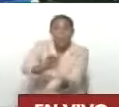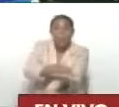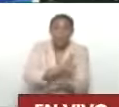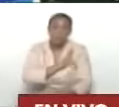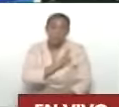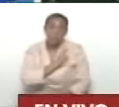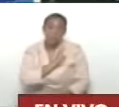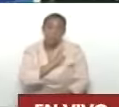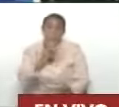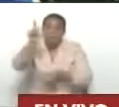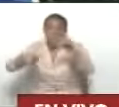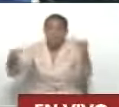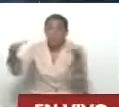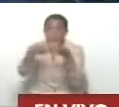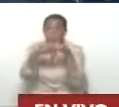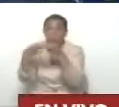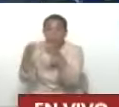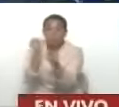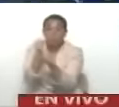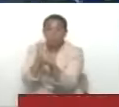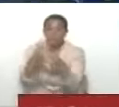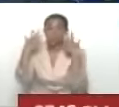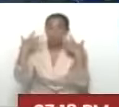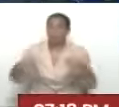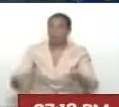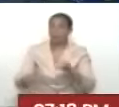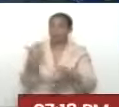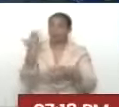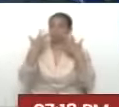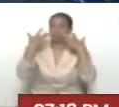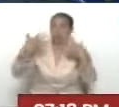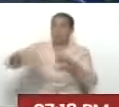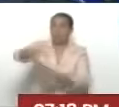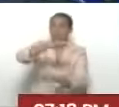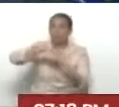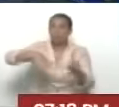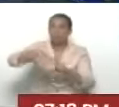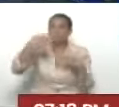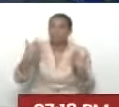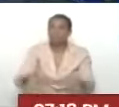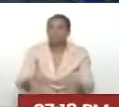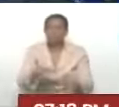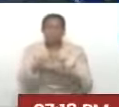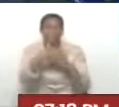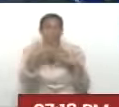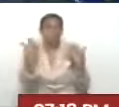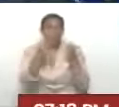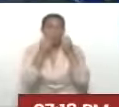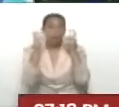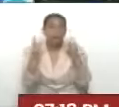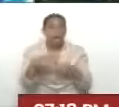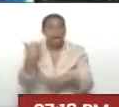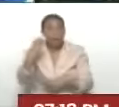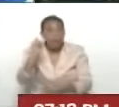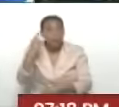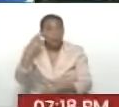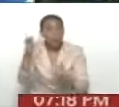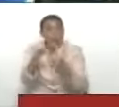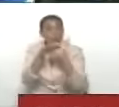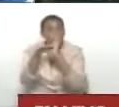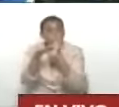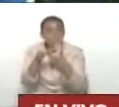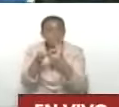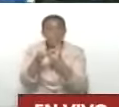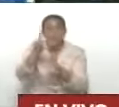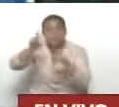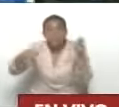los de lo de la tropa. Eso fue un suceso de la tropa. Sí, sí fue. Claro. Sí fue. Todavía hay gente unida a la tropa y